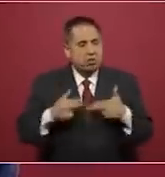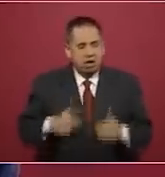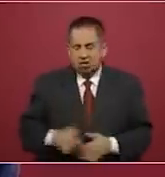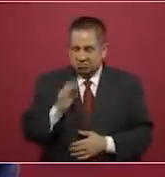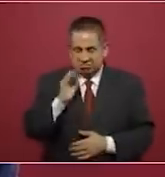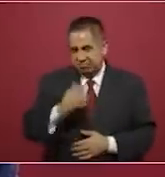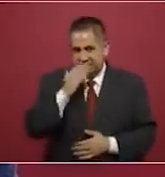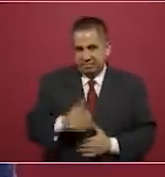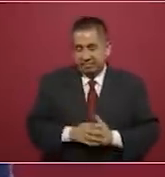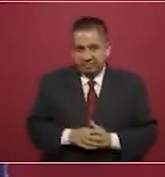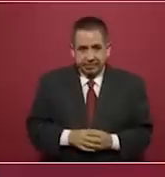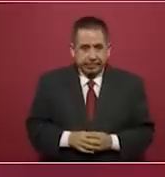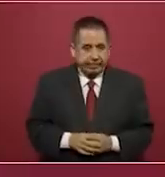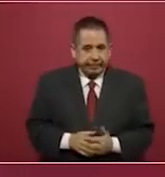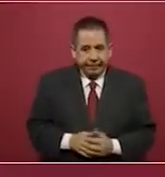humanos